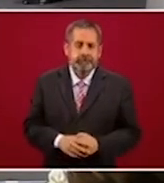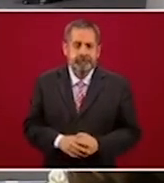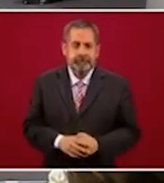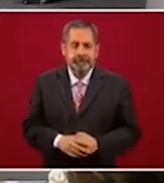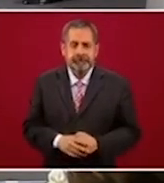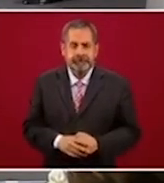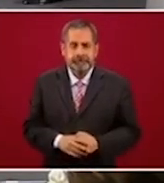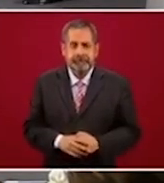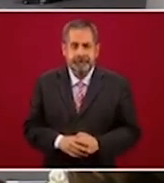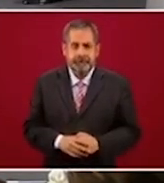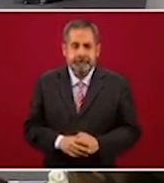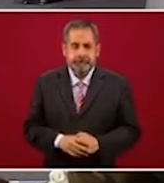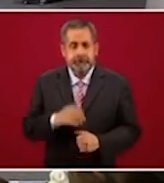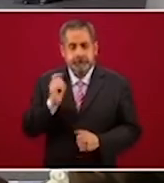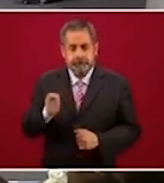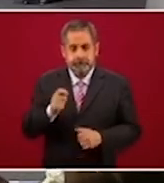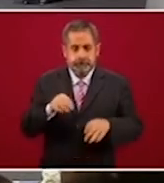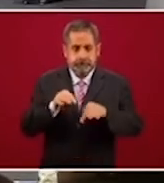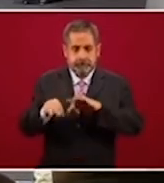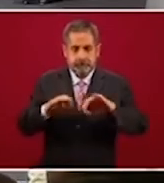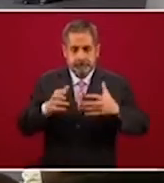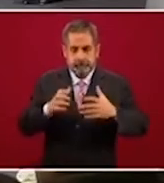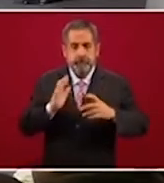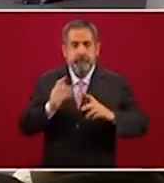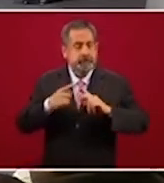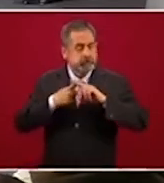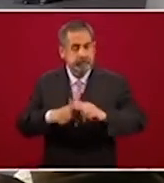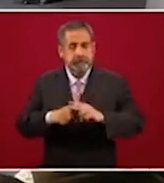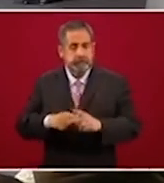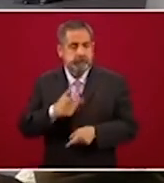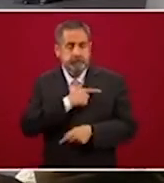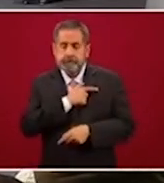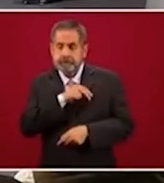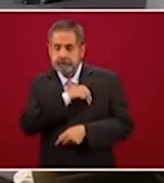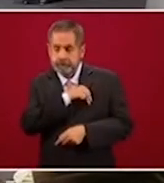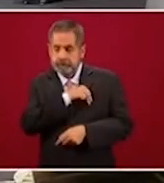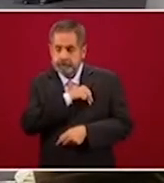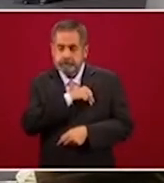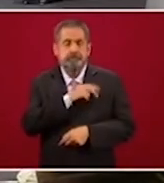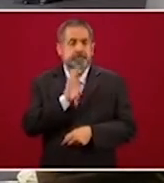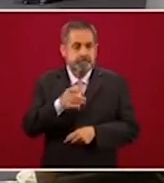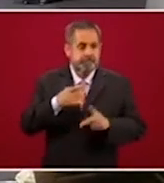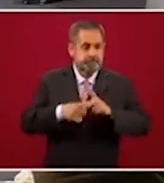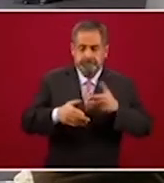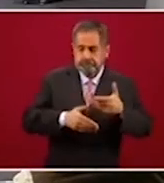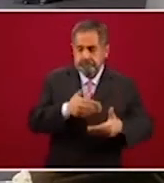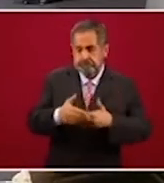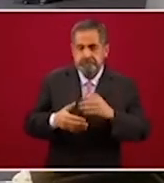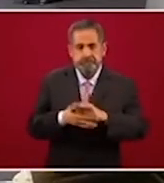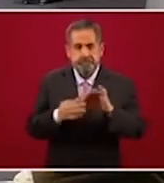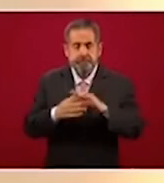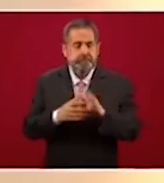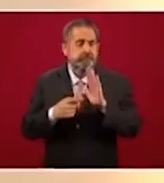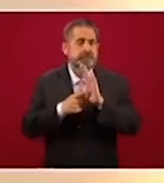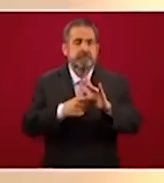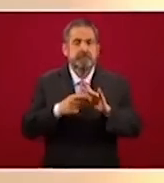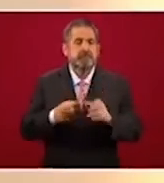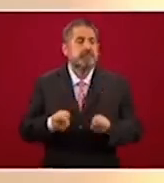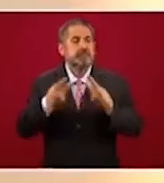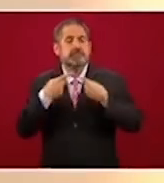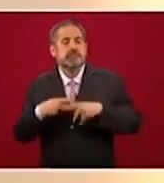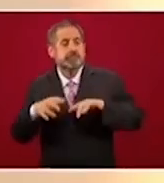en cuanto al trabajo que ya ha empezado a realizar la guardia nacional quiero mostrar en cuanto a detenciones